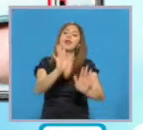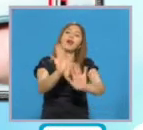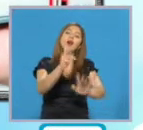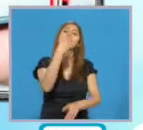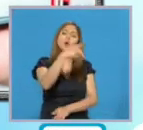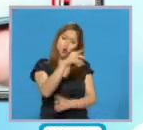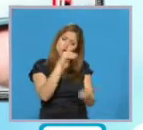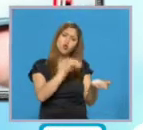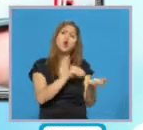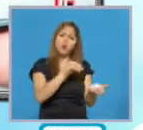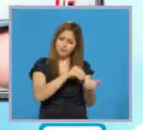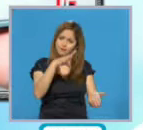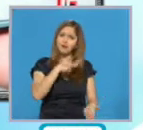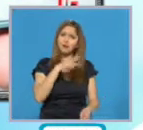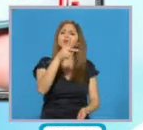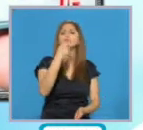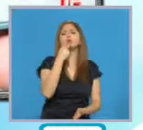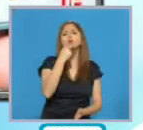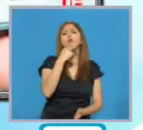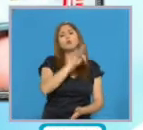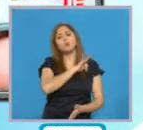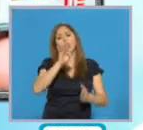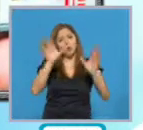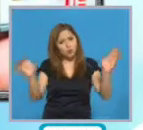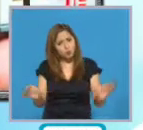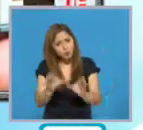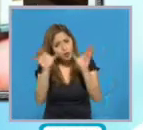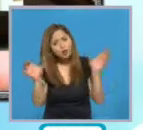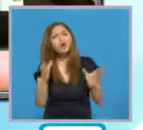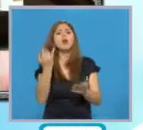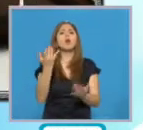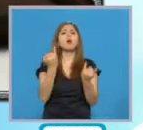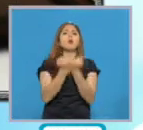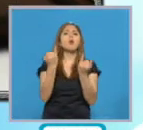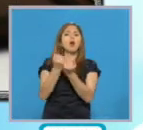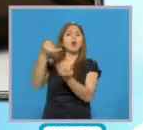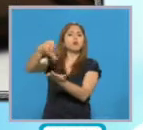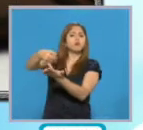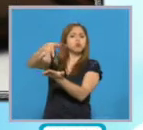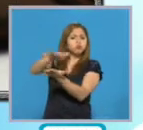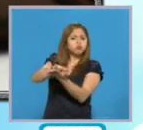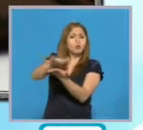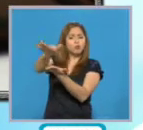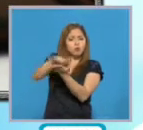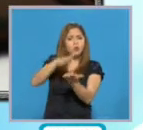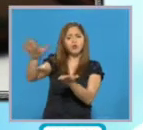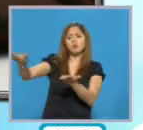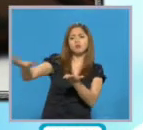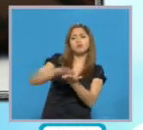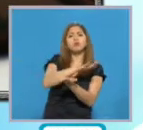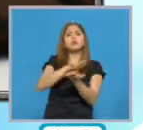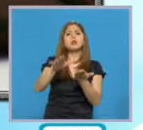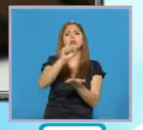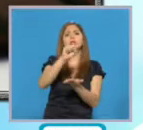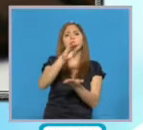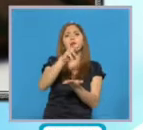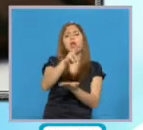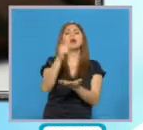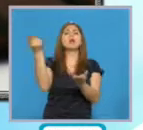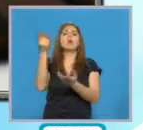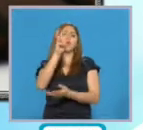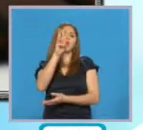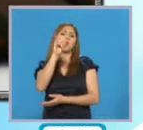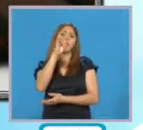usa, pero sí se puede utilizar la computadora. Pero necesitas, por ejemplo, una Tu impresora, una escáner, copiadora, claro, un tu escáner. tu impresora, tu Wi-Fi,